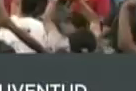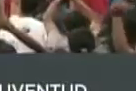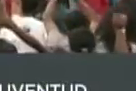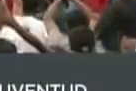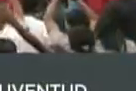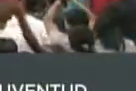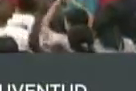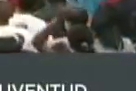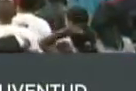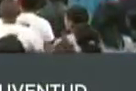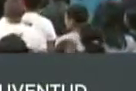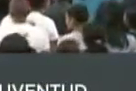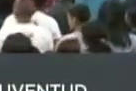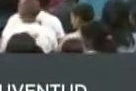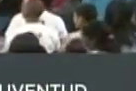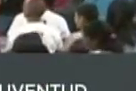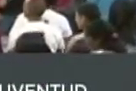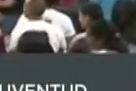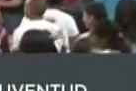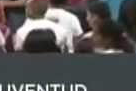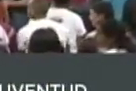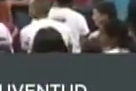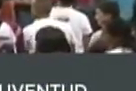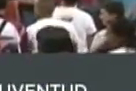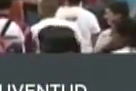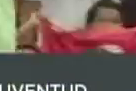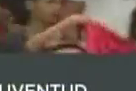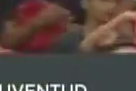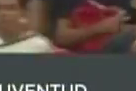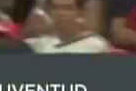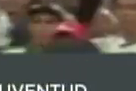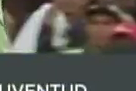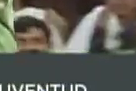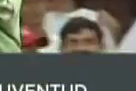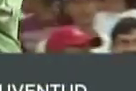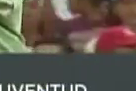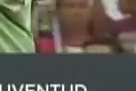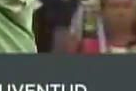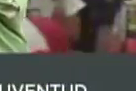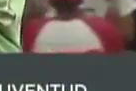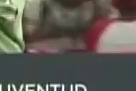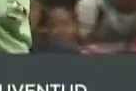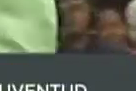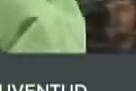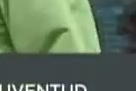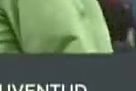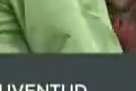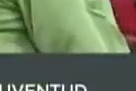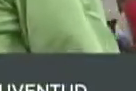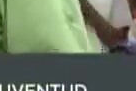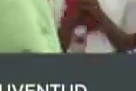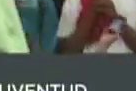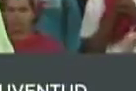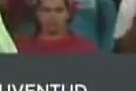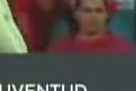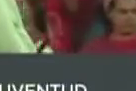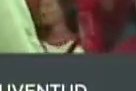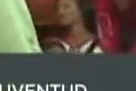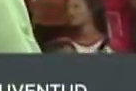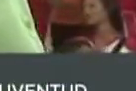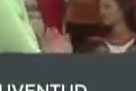¡El Movimiento por la Paz y la Vida! ¡El Movimiento Somos Venezuela!